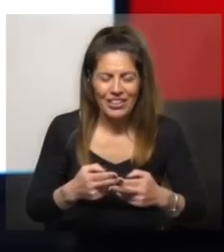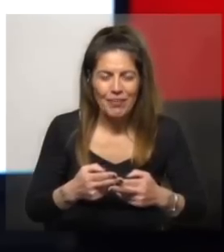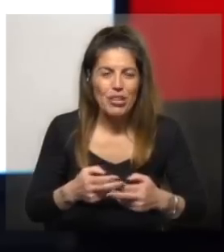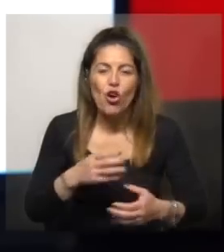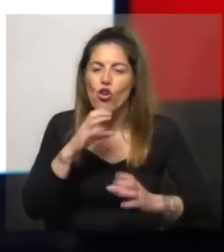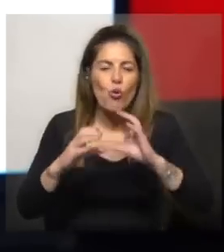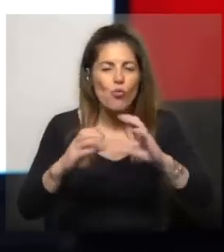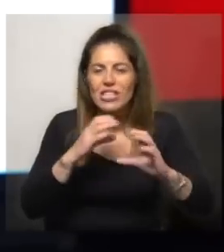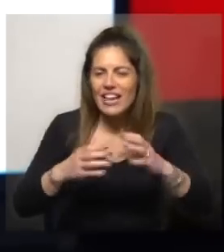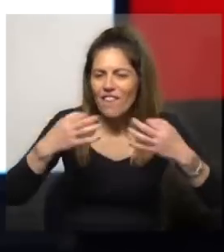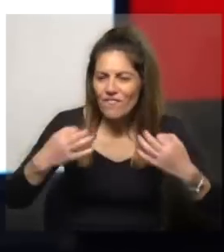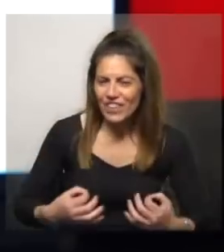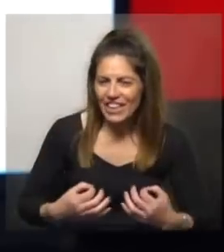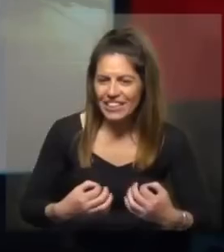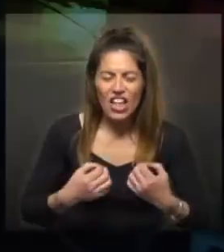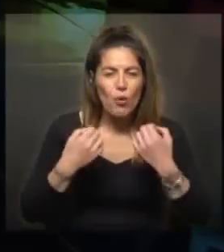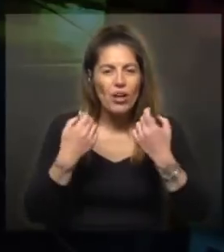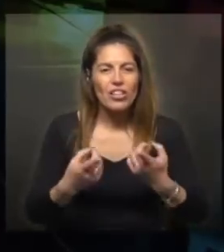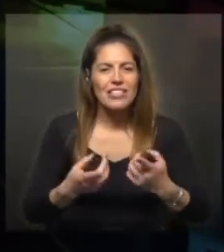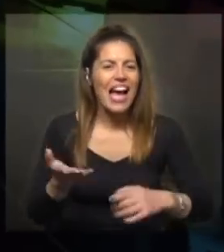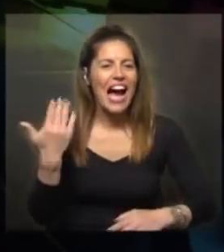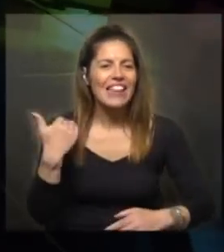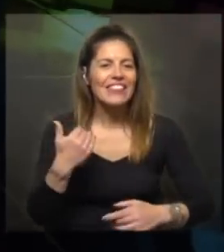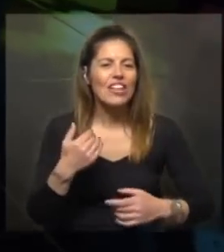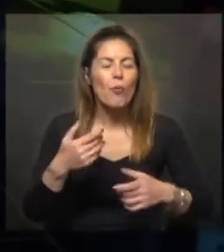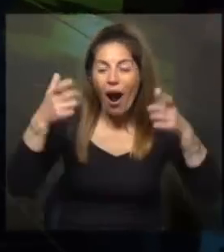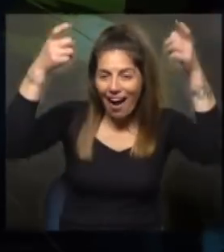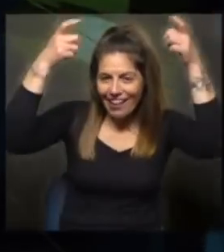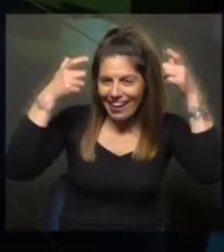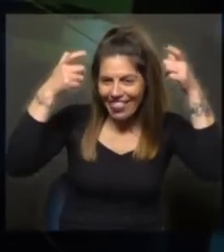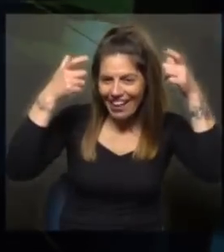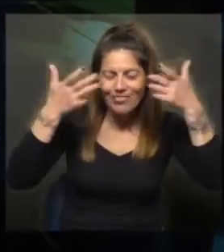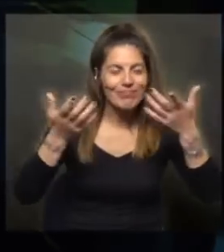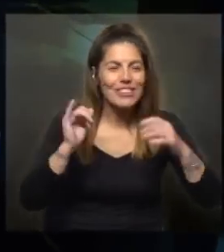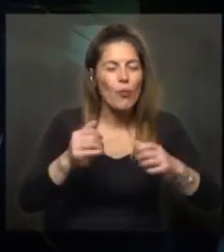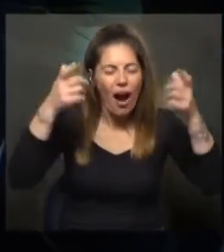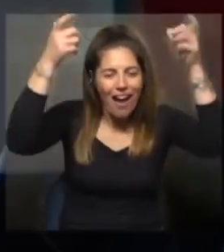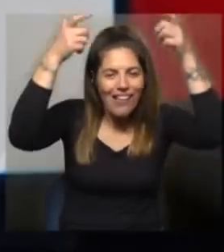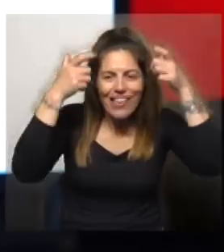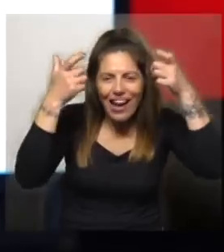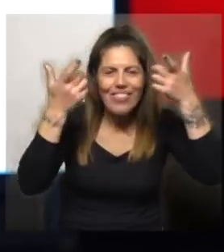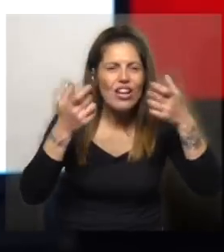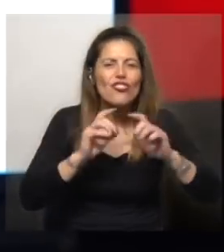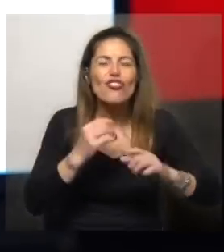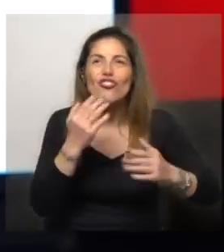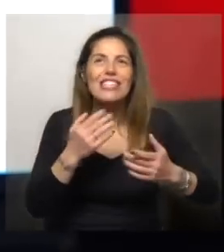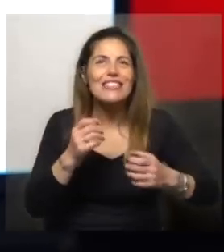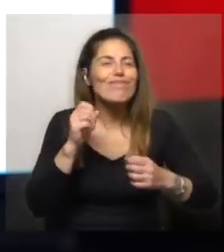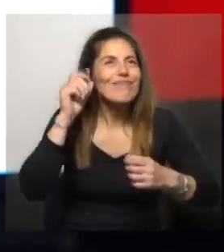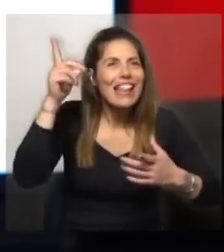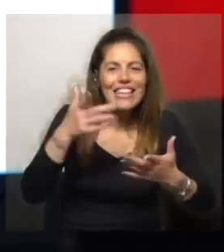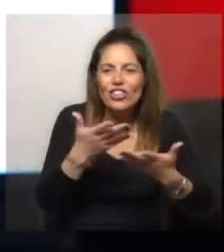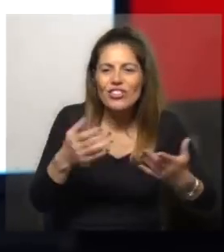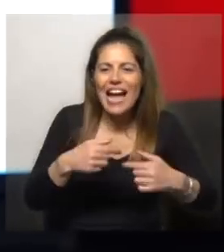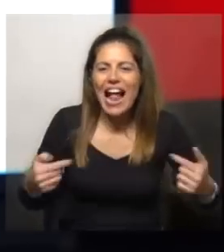y los tiene todos Sí están helada digamos no sé no es carisma no es caliente es